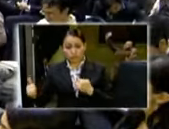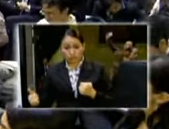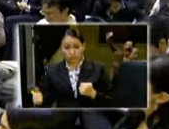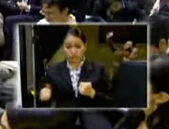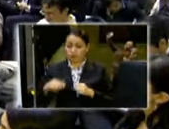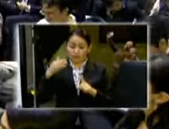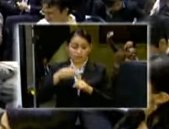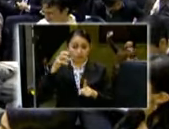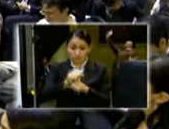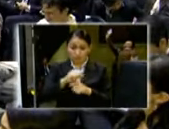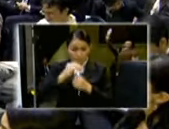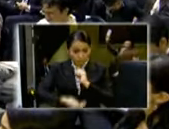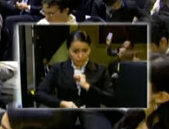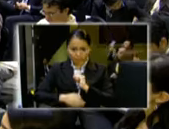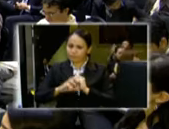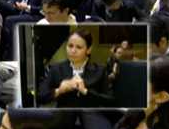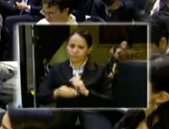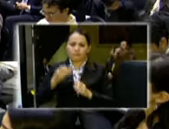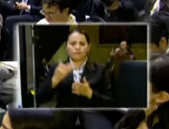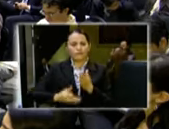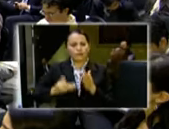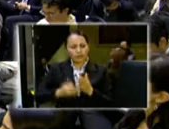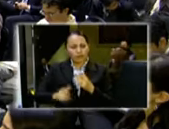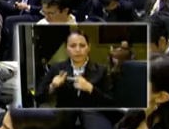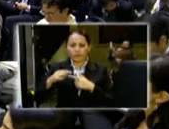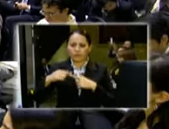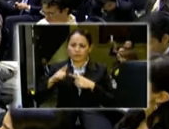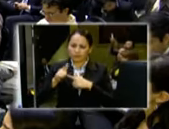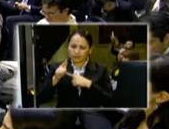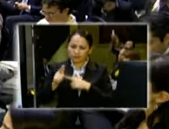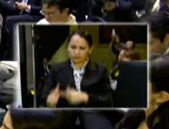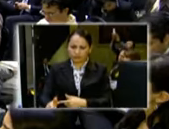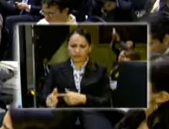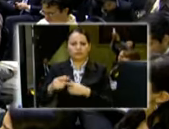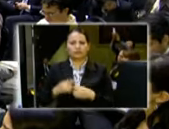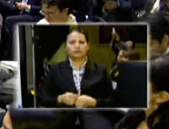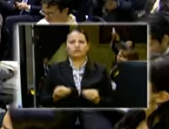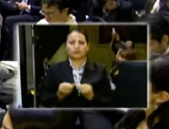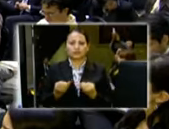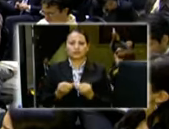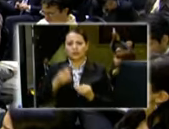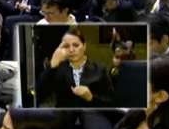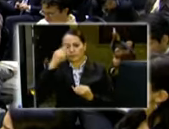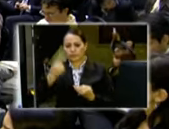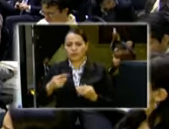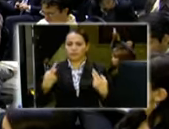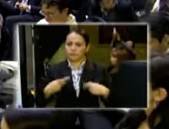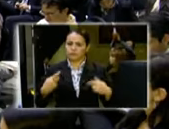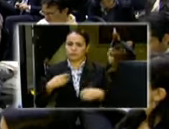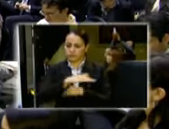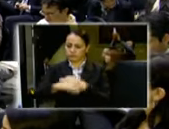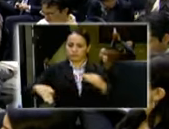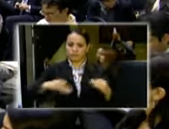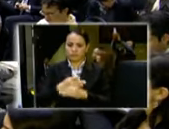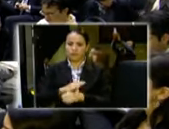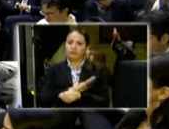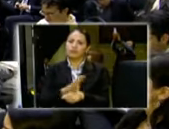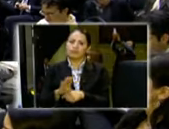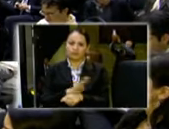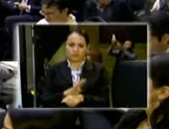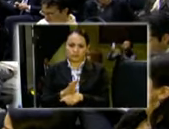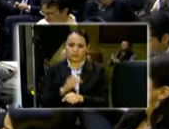medio para la consecución de los otros fines de política pública y muy particularmente el bienestar y la seguridad de todos los